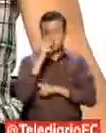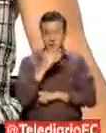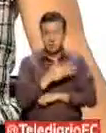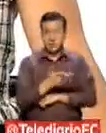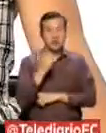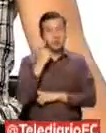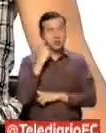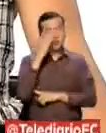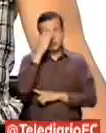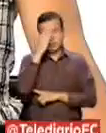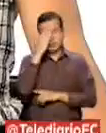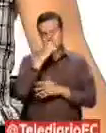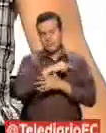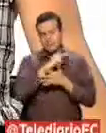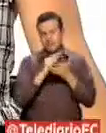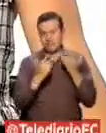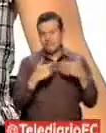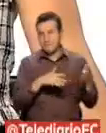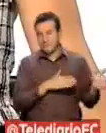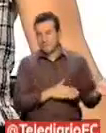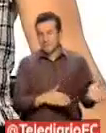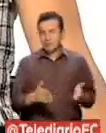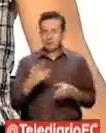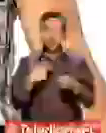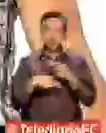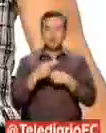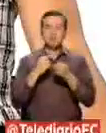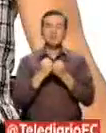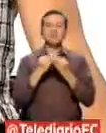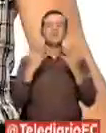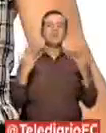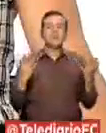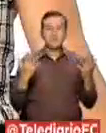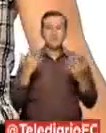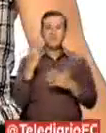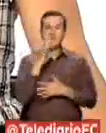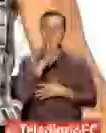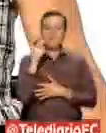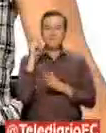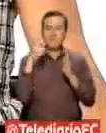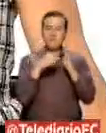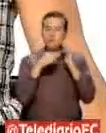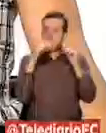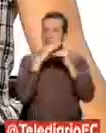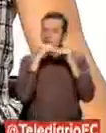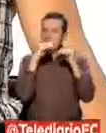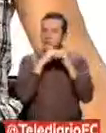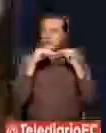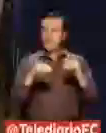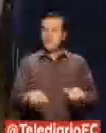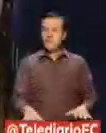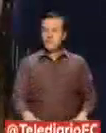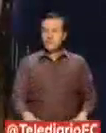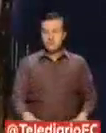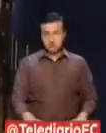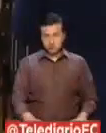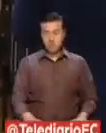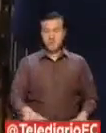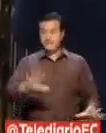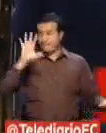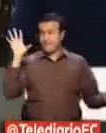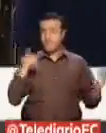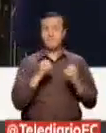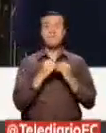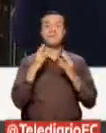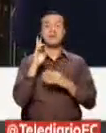pueden conocer sus productos. Se estima concretar negocios por alrededor de $500,000. En total